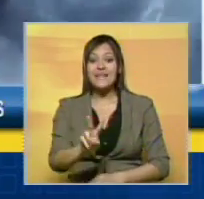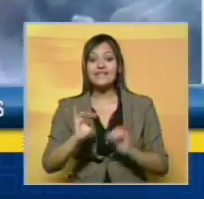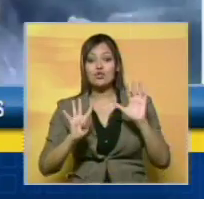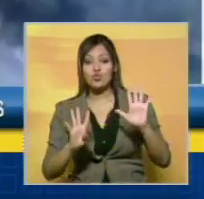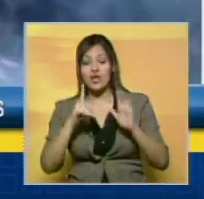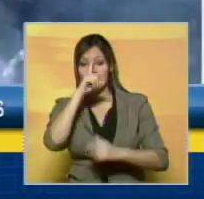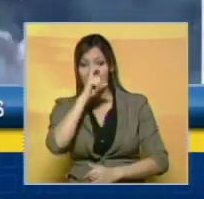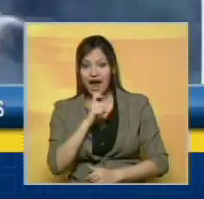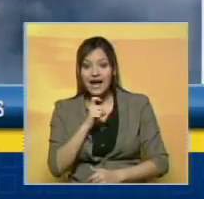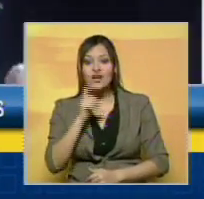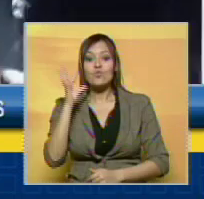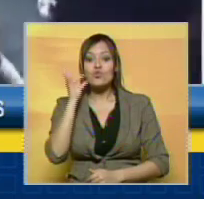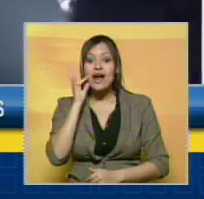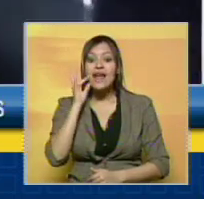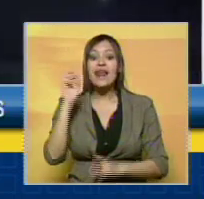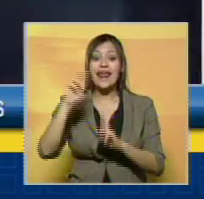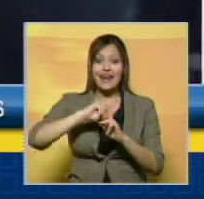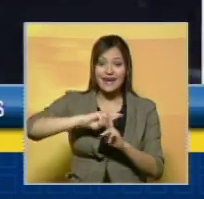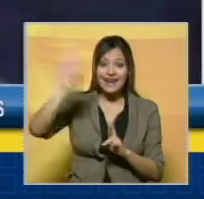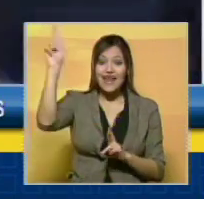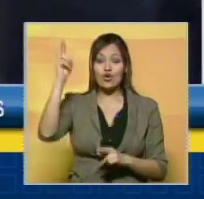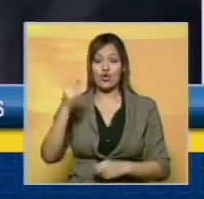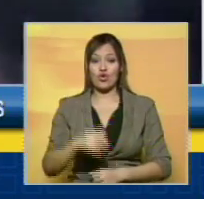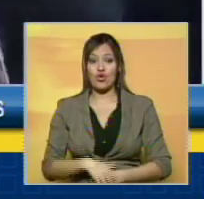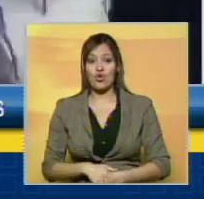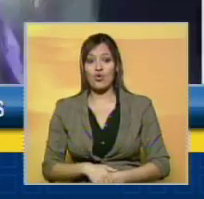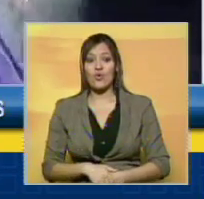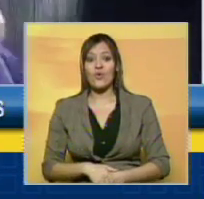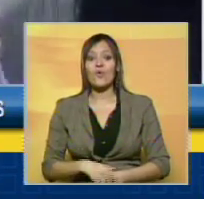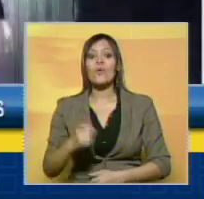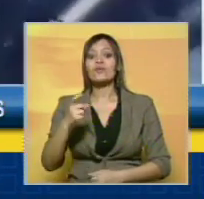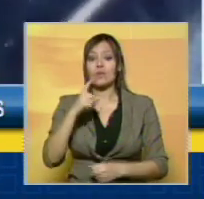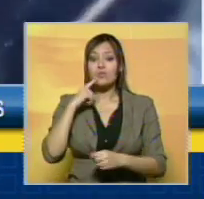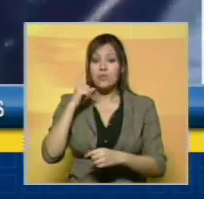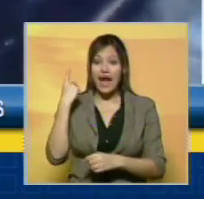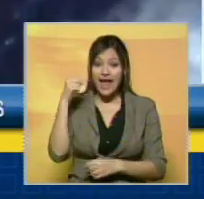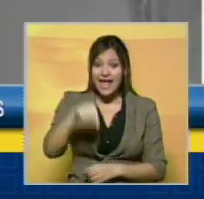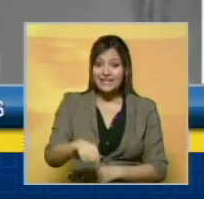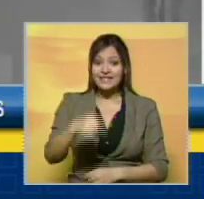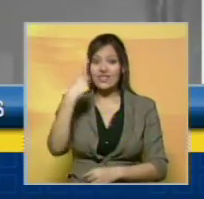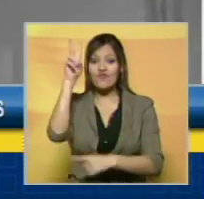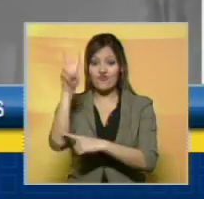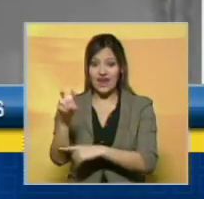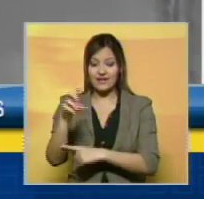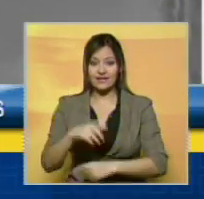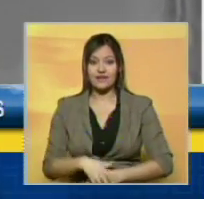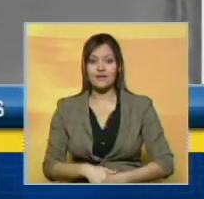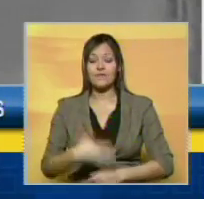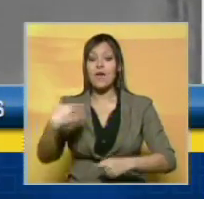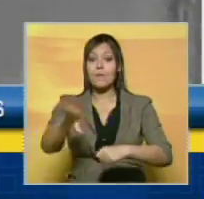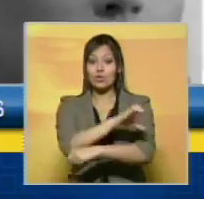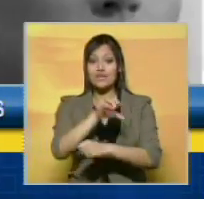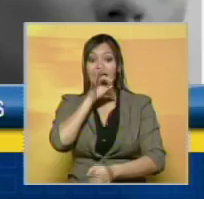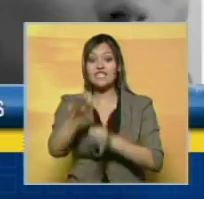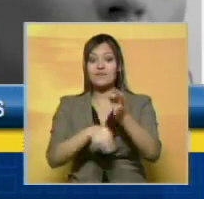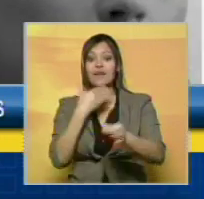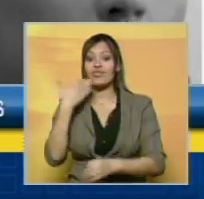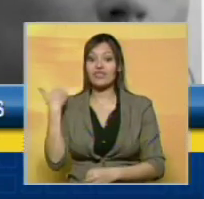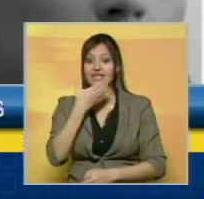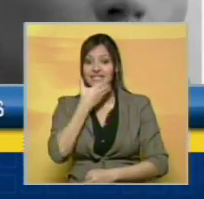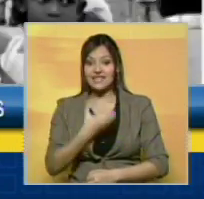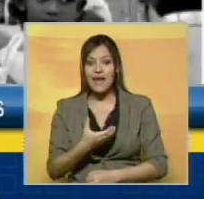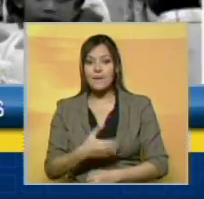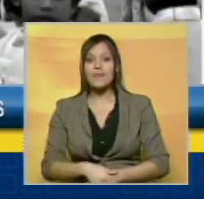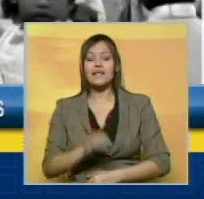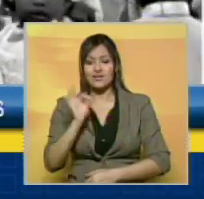29 años de edad alcanzará la cifra récord durante el transcurso de este viernes. La estrella de la música aseguró el pasado diciembre que pondría